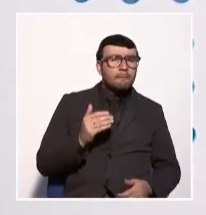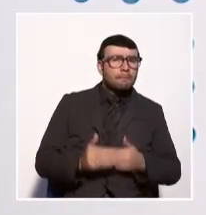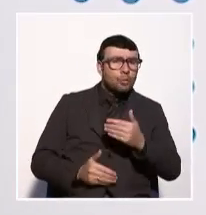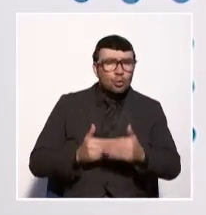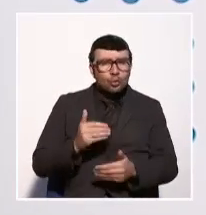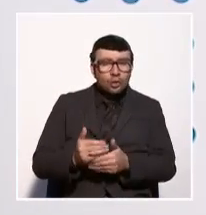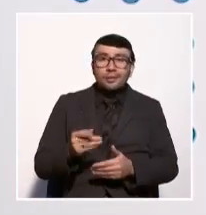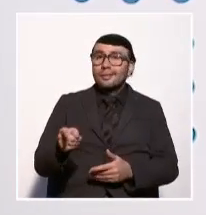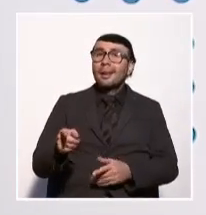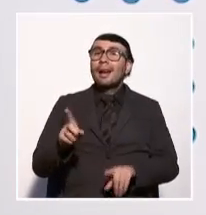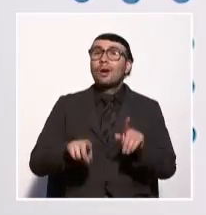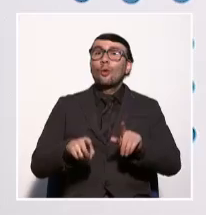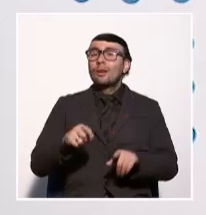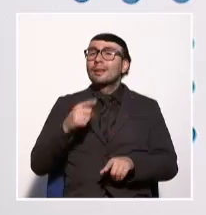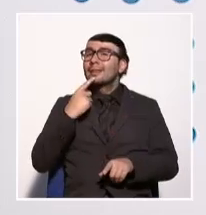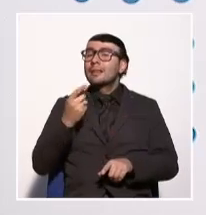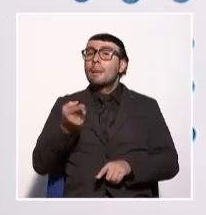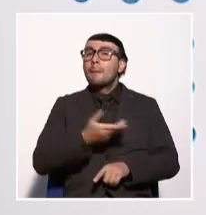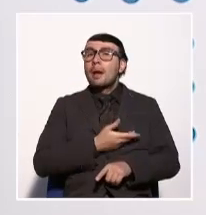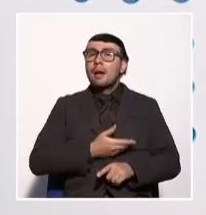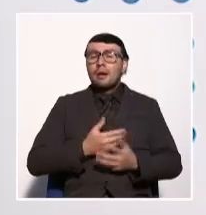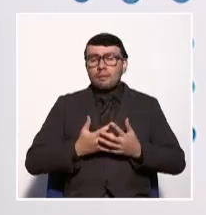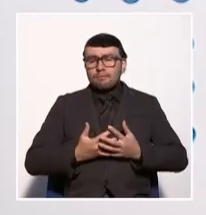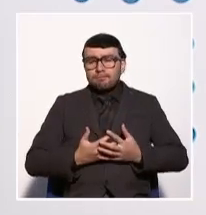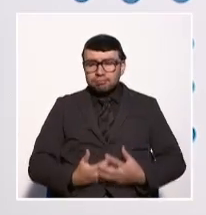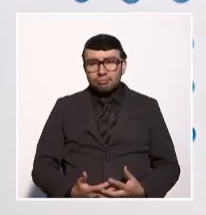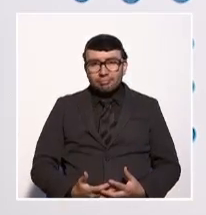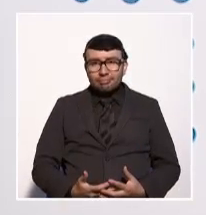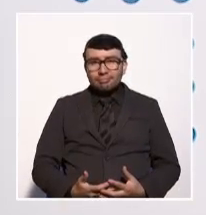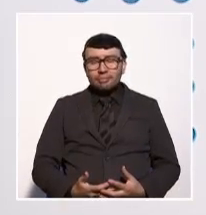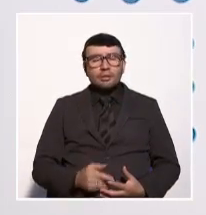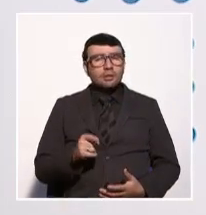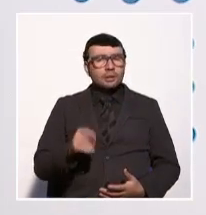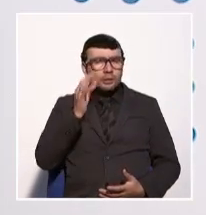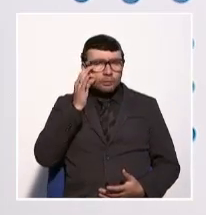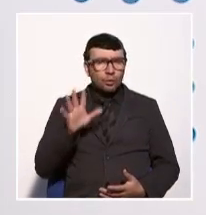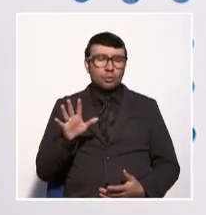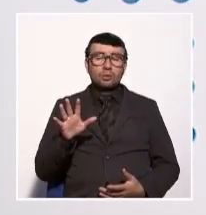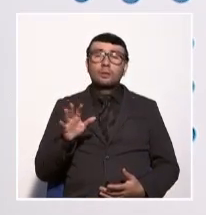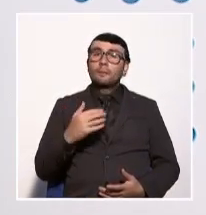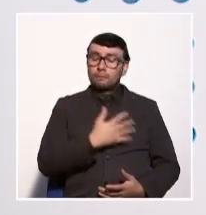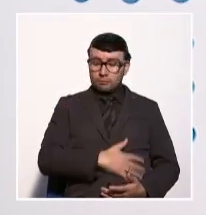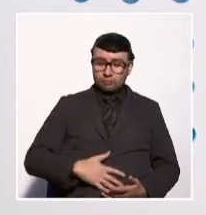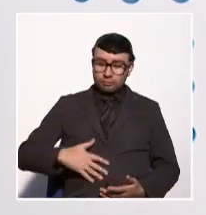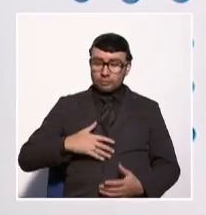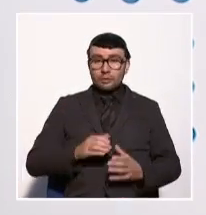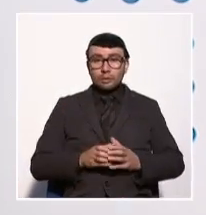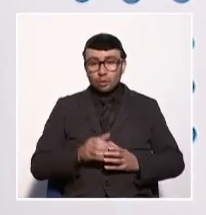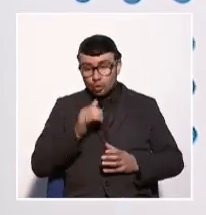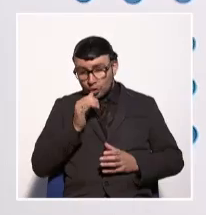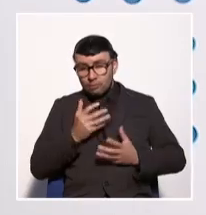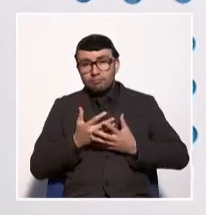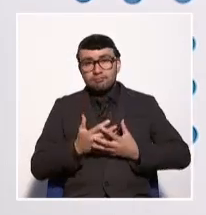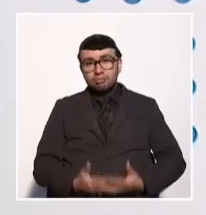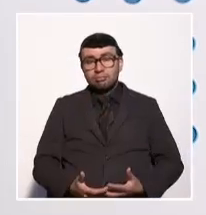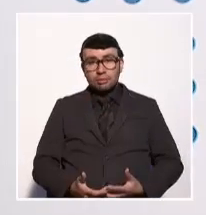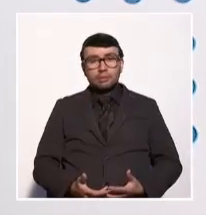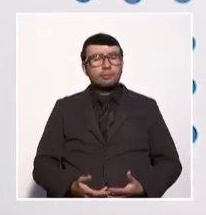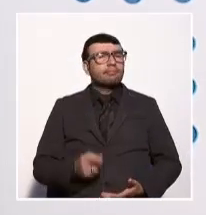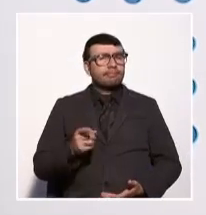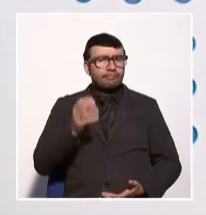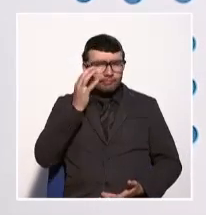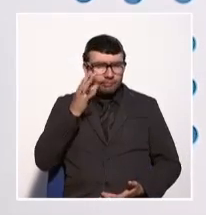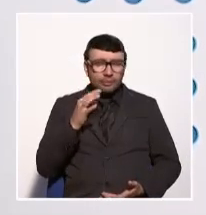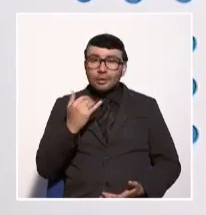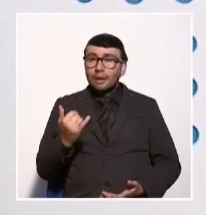le está como dicen las mamás descolgando la matriz o se le está descolgando la vejiga y entonces como son